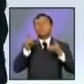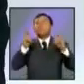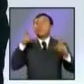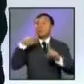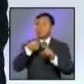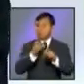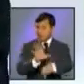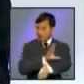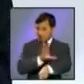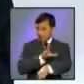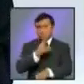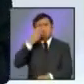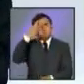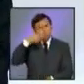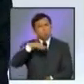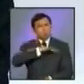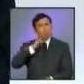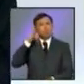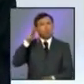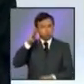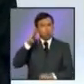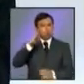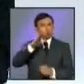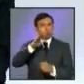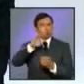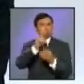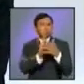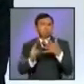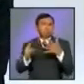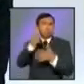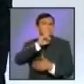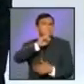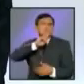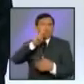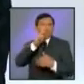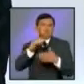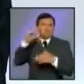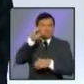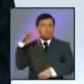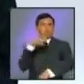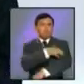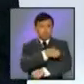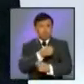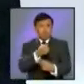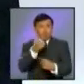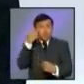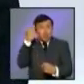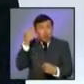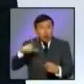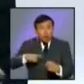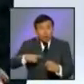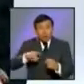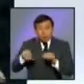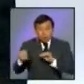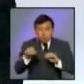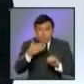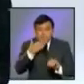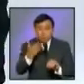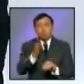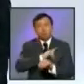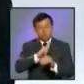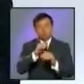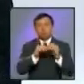Quiénes son los que están detrás de él no podemos olvidarnos de eso porque si nos